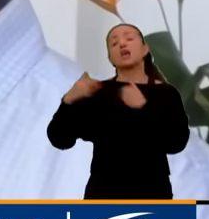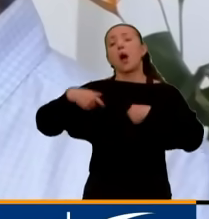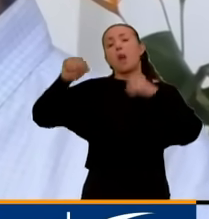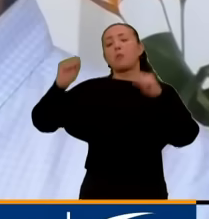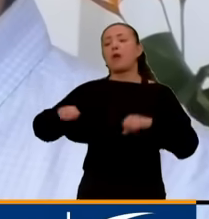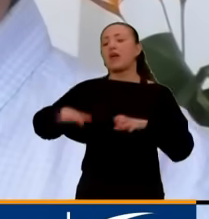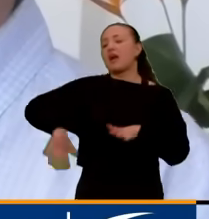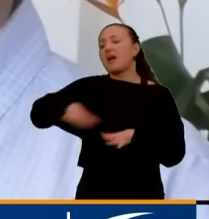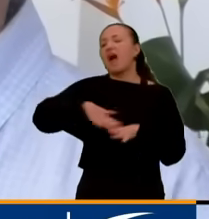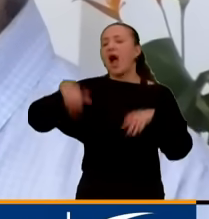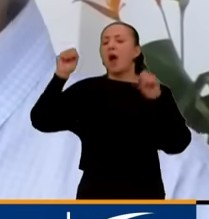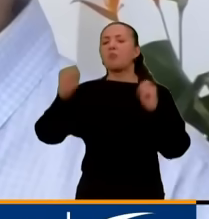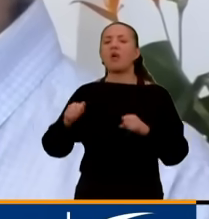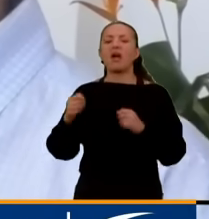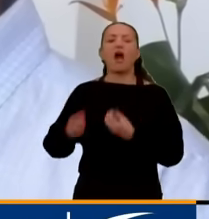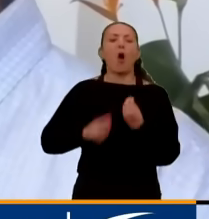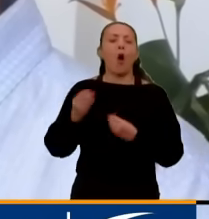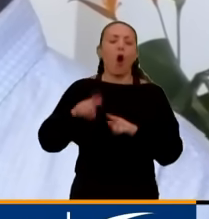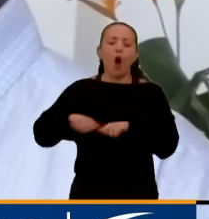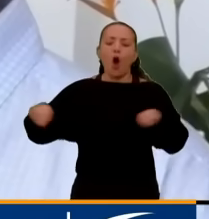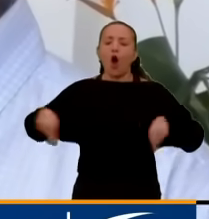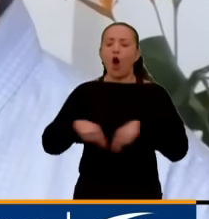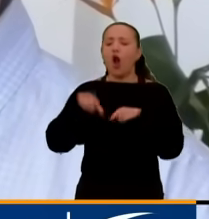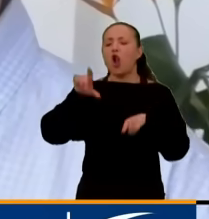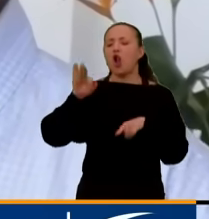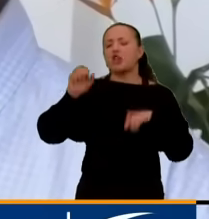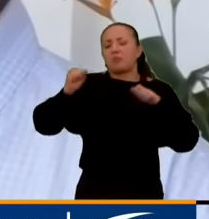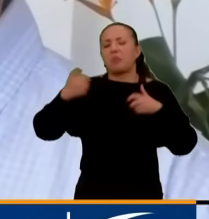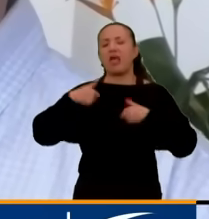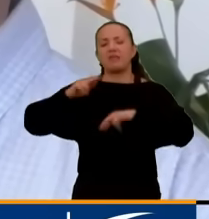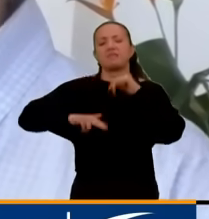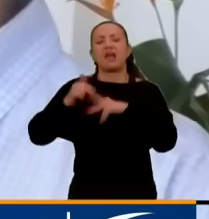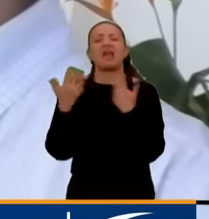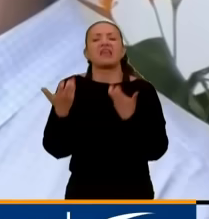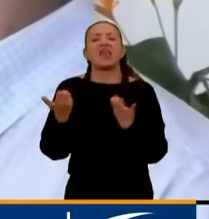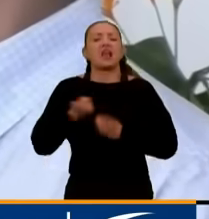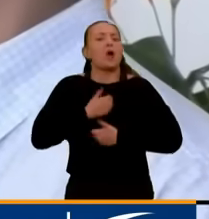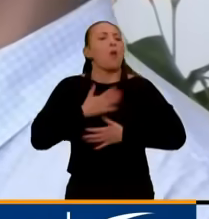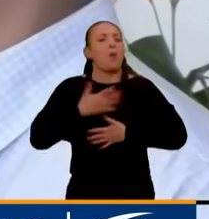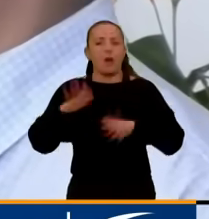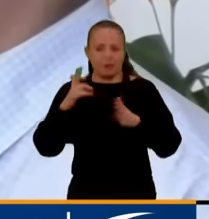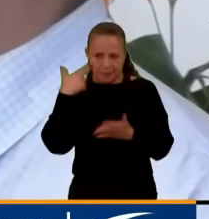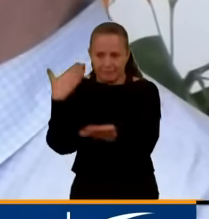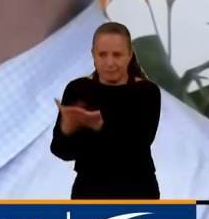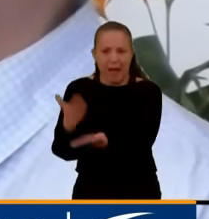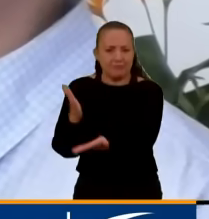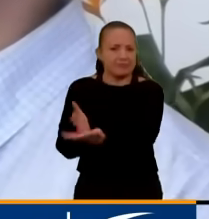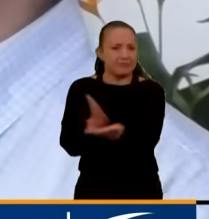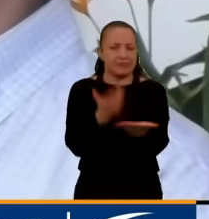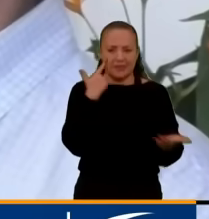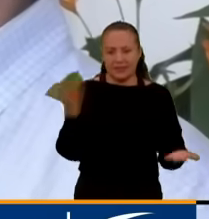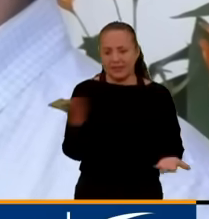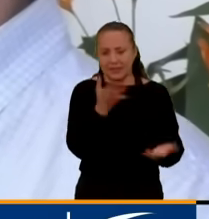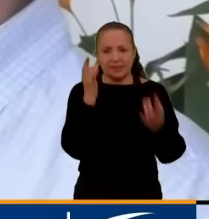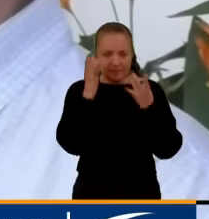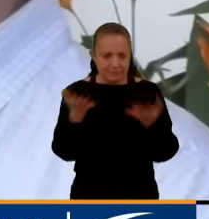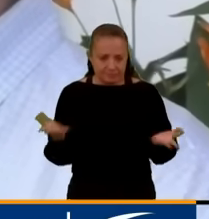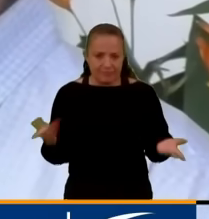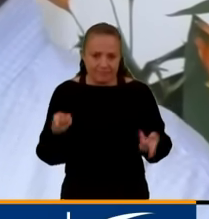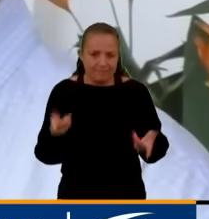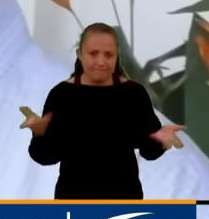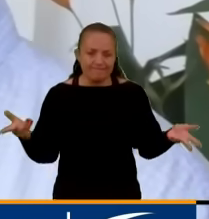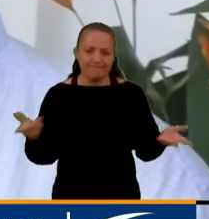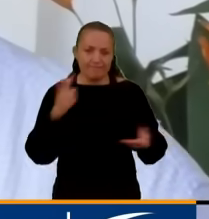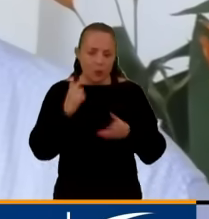campo o su lote, pueden construir y hacer lo que quieran allá. Y mire lo que está pasando. Estas tragedias son